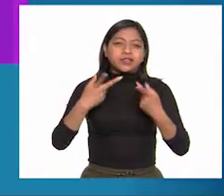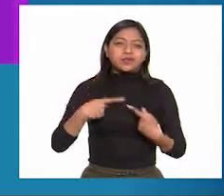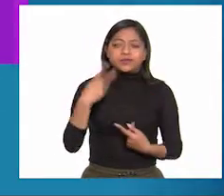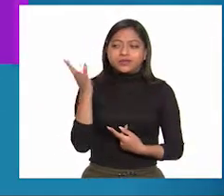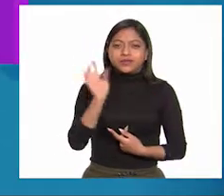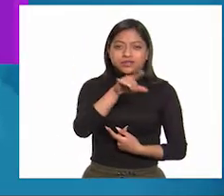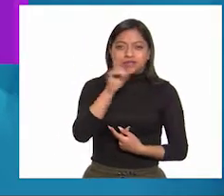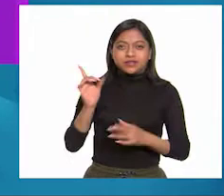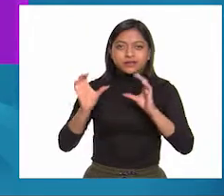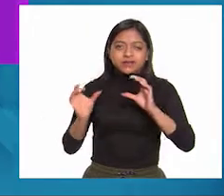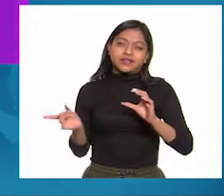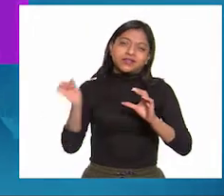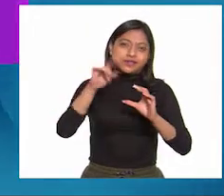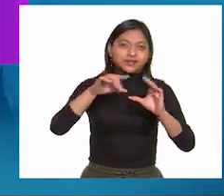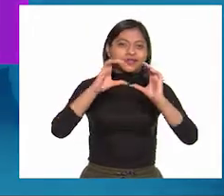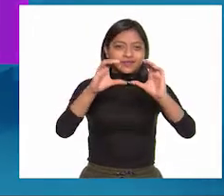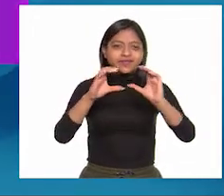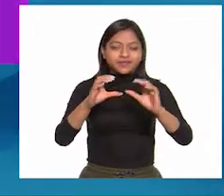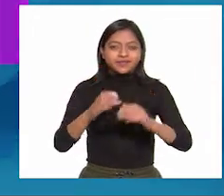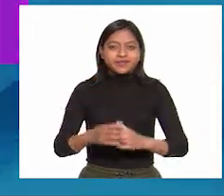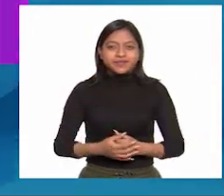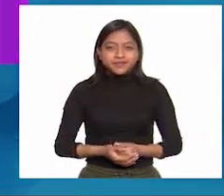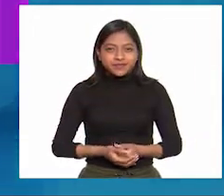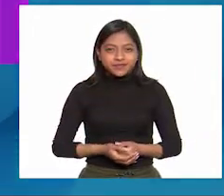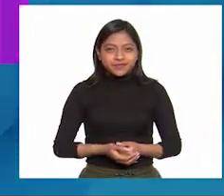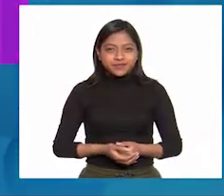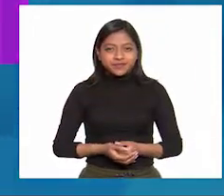unos a los otros.